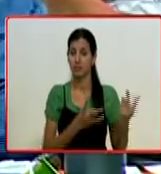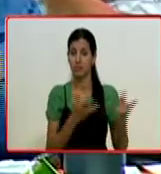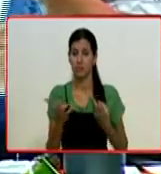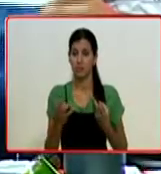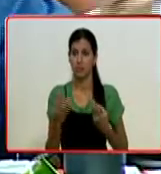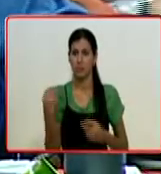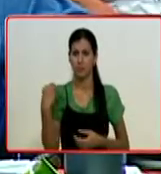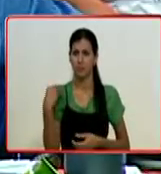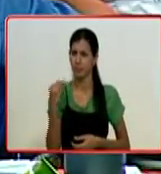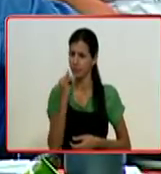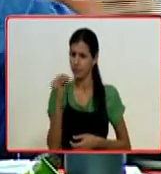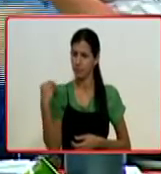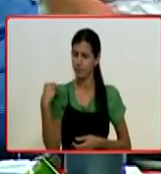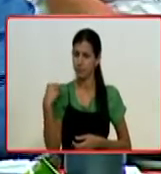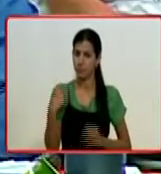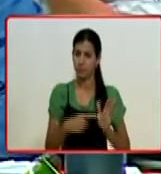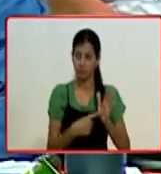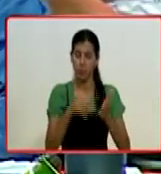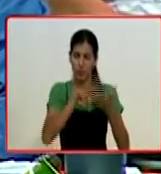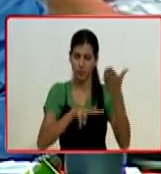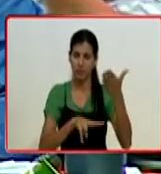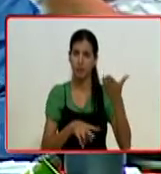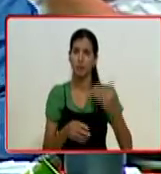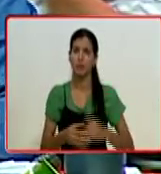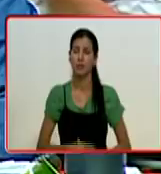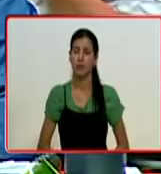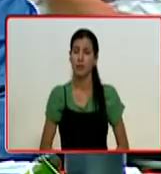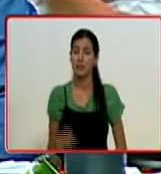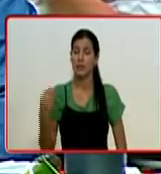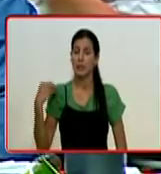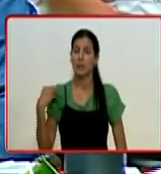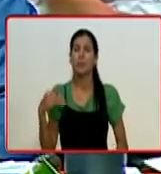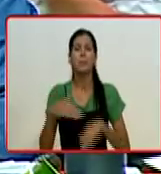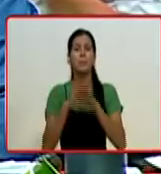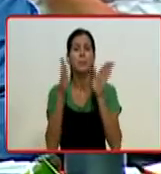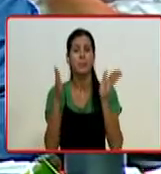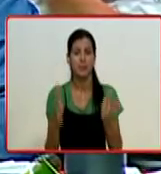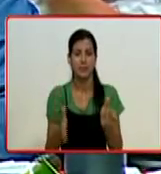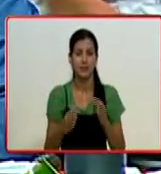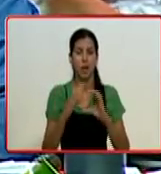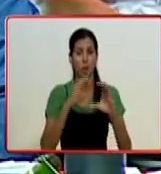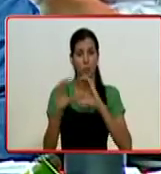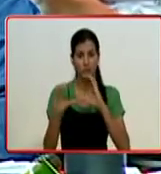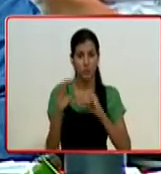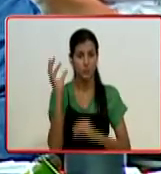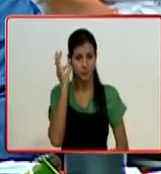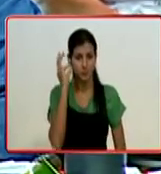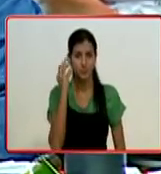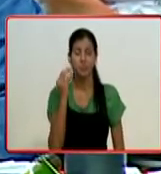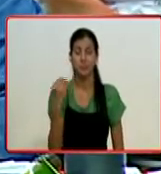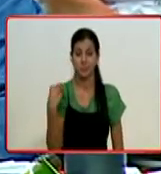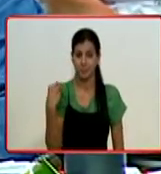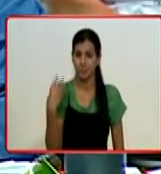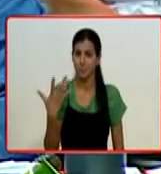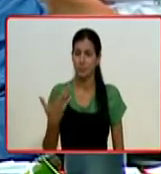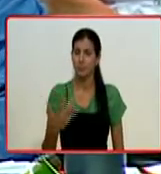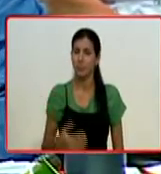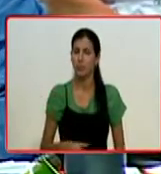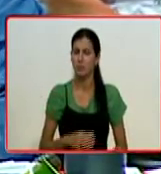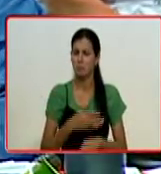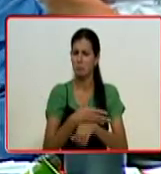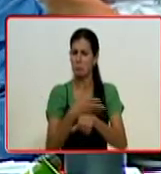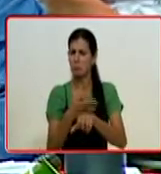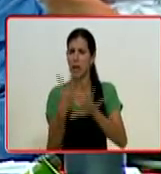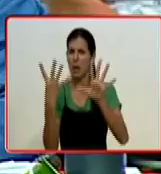de informar, aquí lo tengo, mira, se lo voy a leer. Me acaba de informar la ministra Jacqueline Faría que luego a las 9